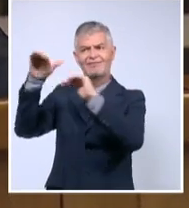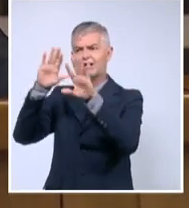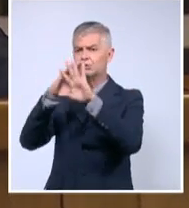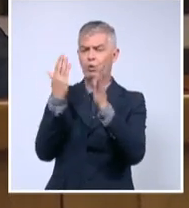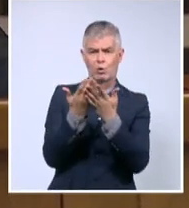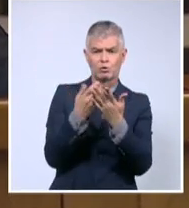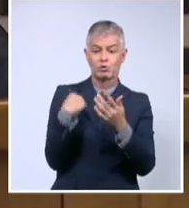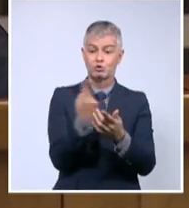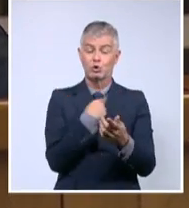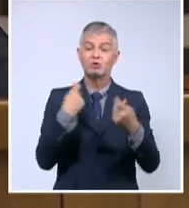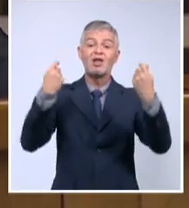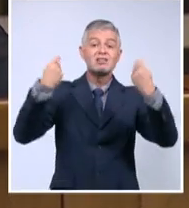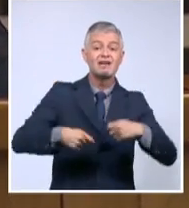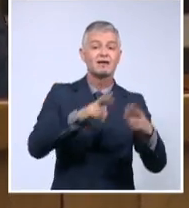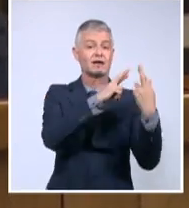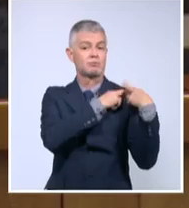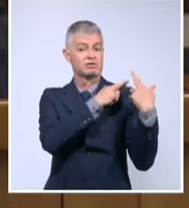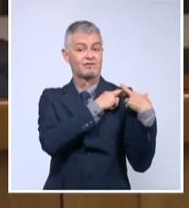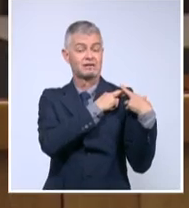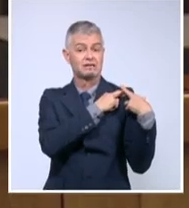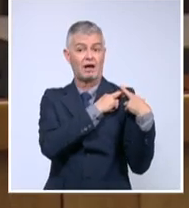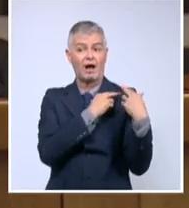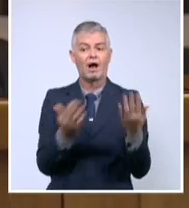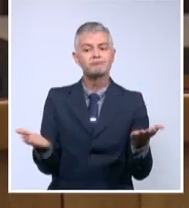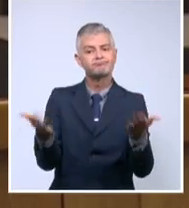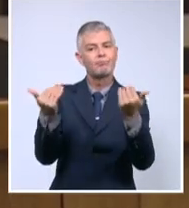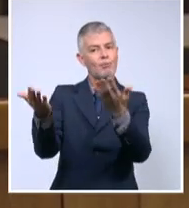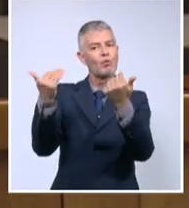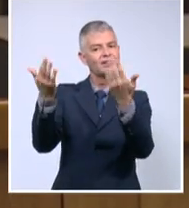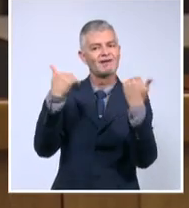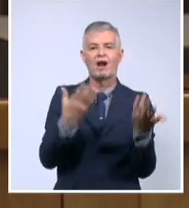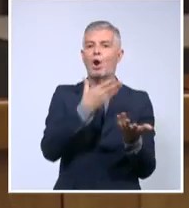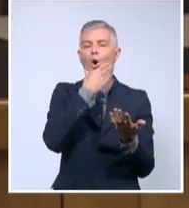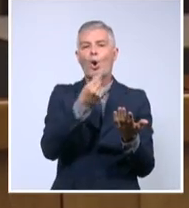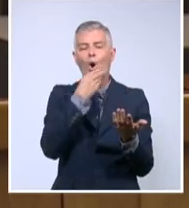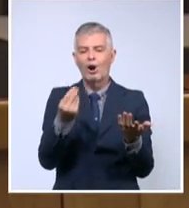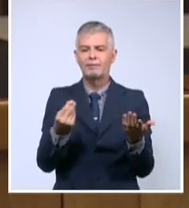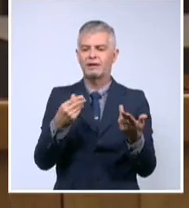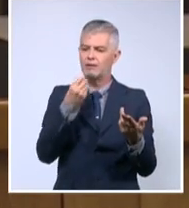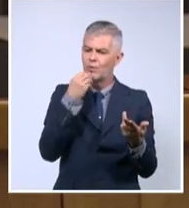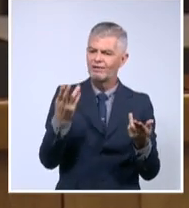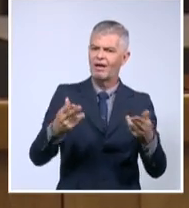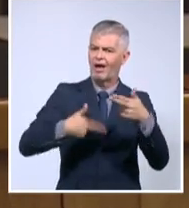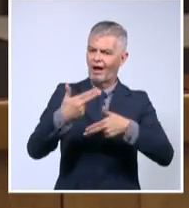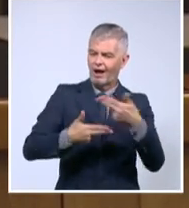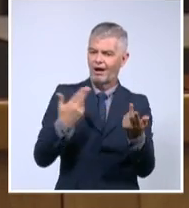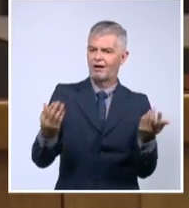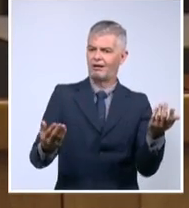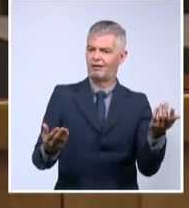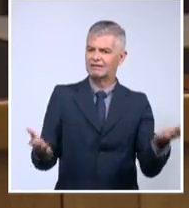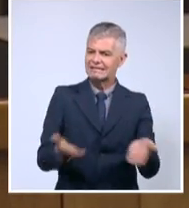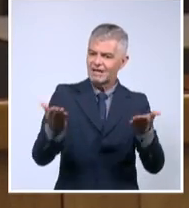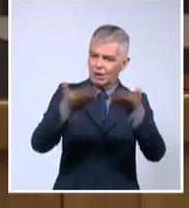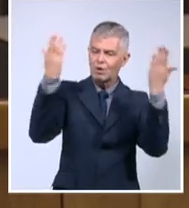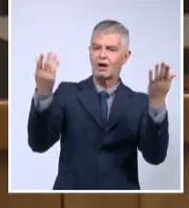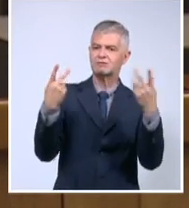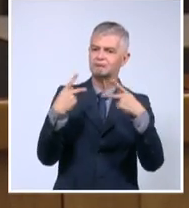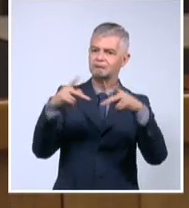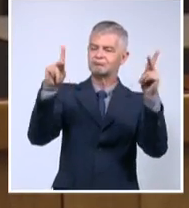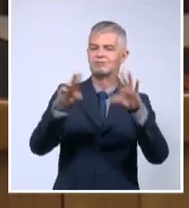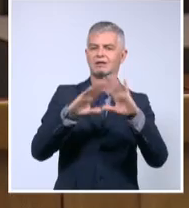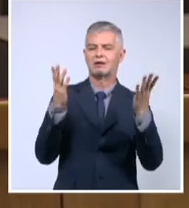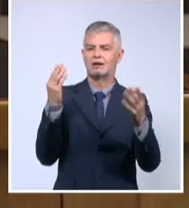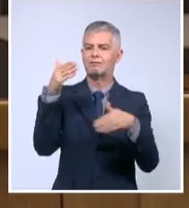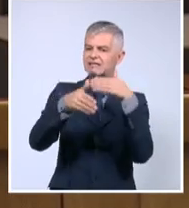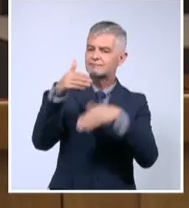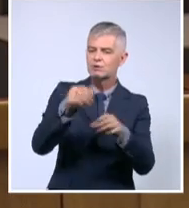y la responsabilidad de atraerlos, estimulando su realización personal y profesional, su participación en tareas de importancia